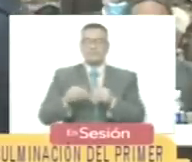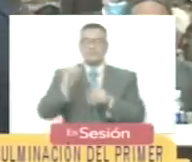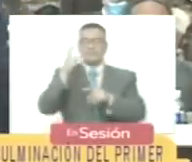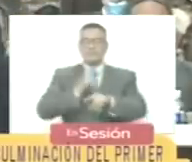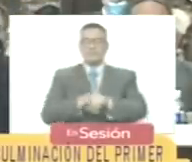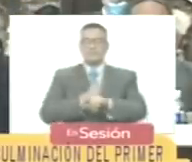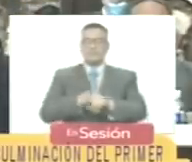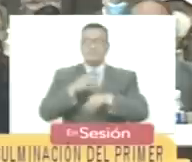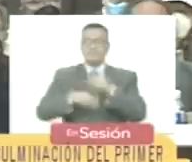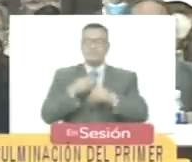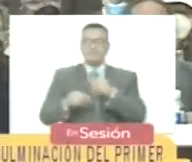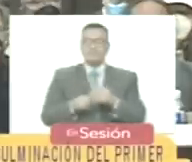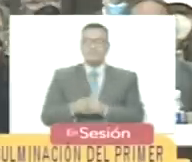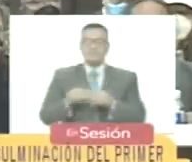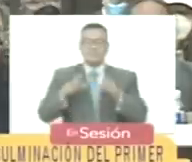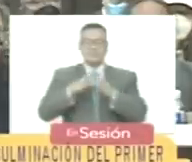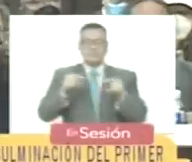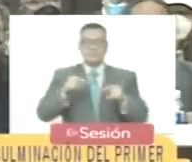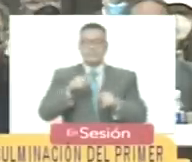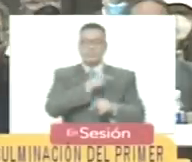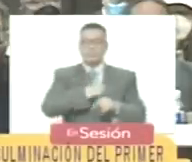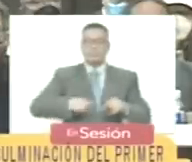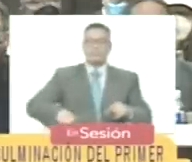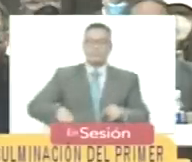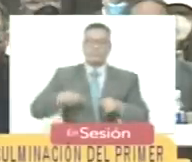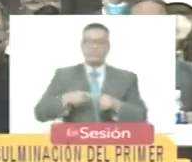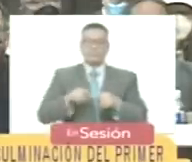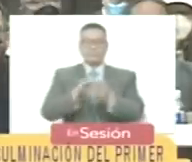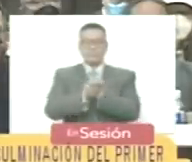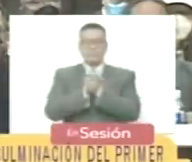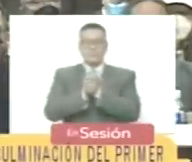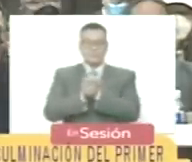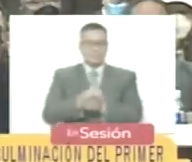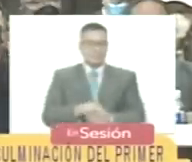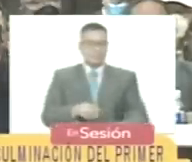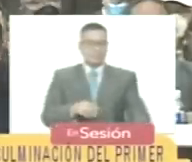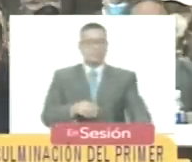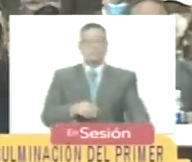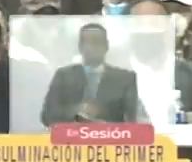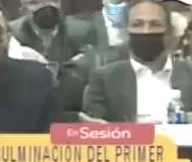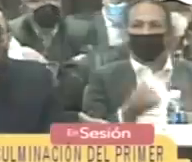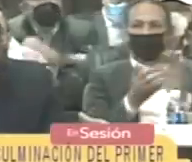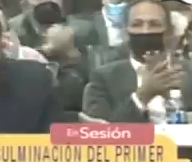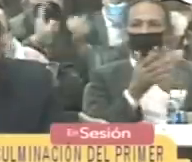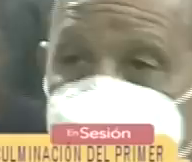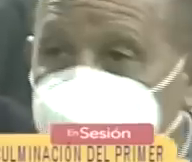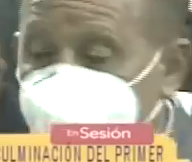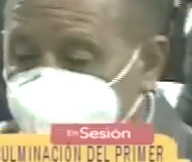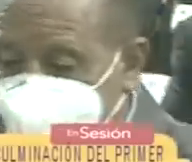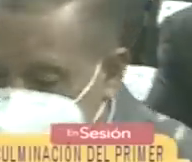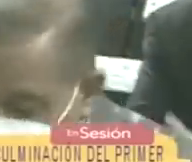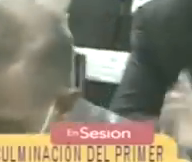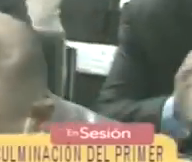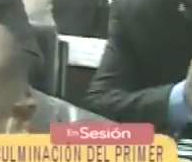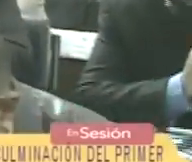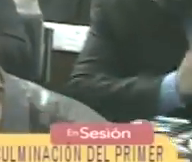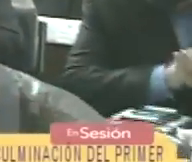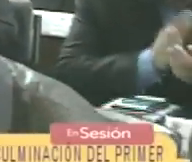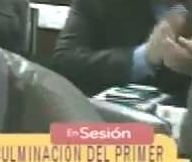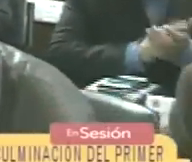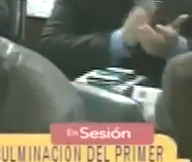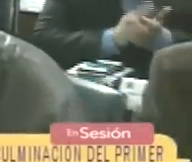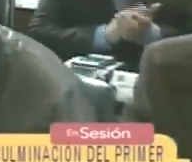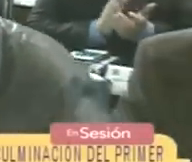de gestión. Es todo, señor presidente, colegas parlamentarios y parlamentarias. Carreño, con respecto